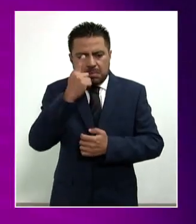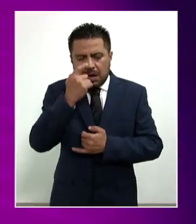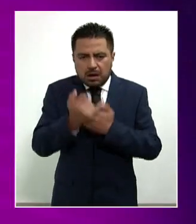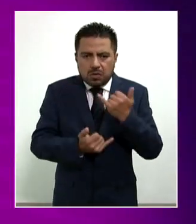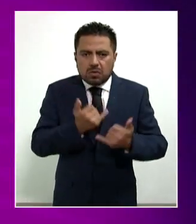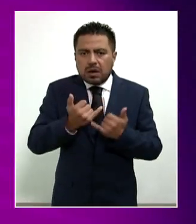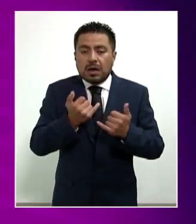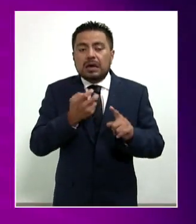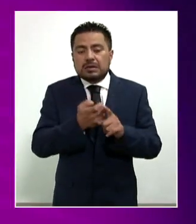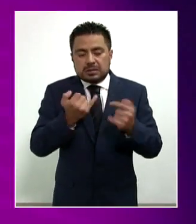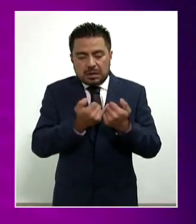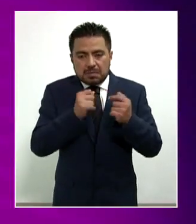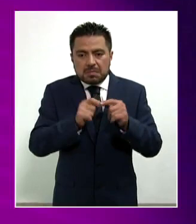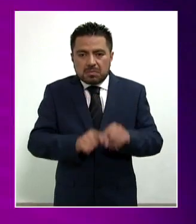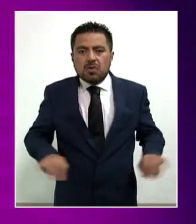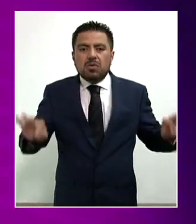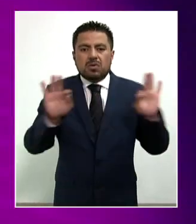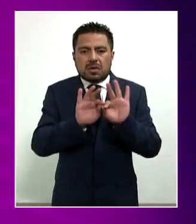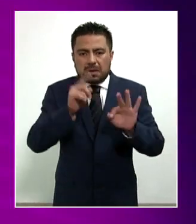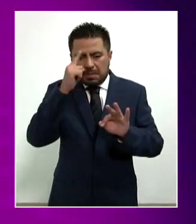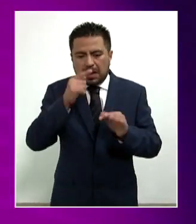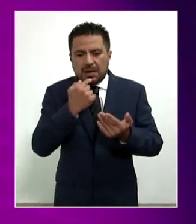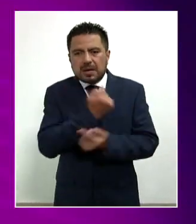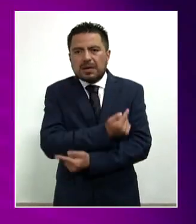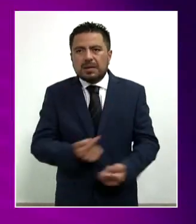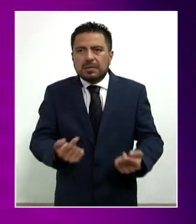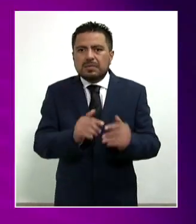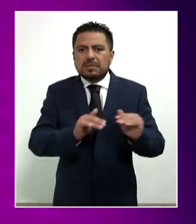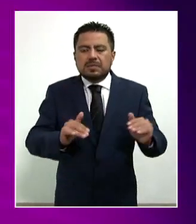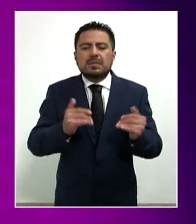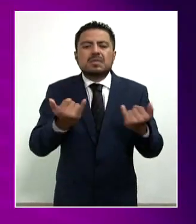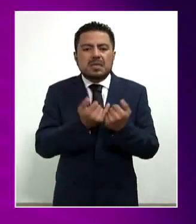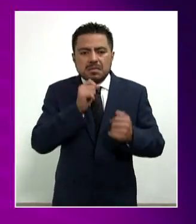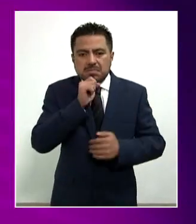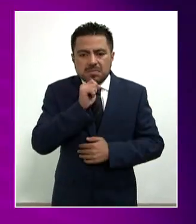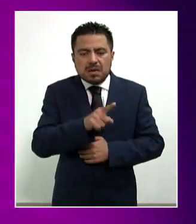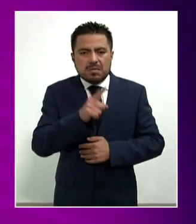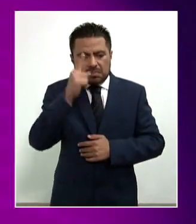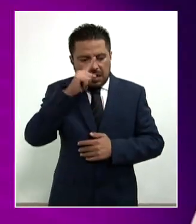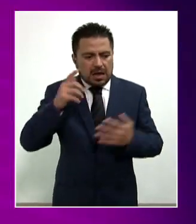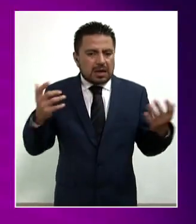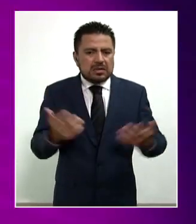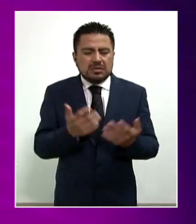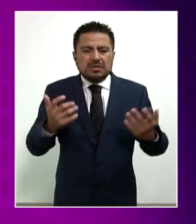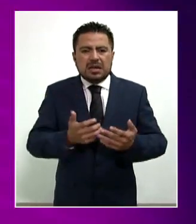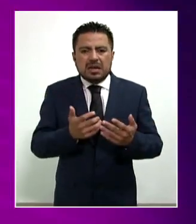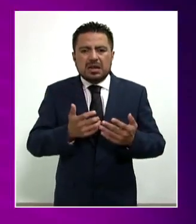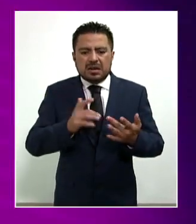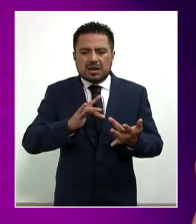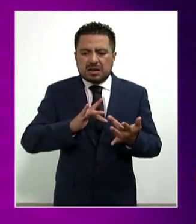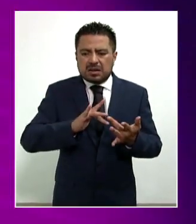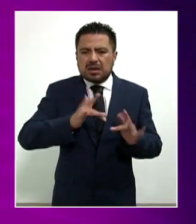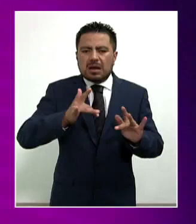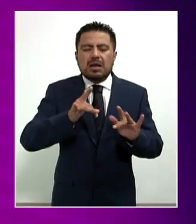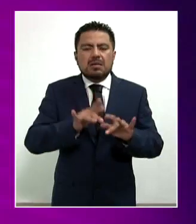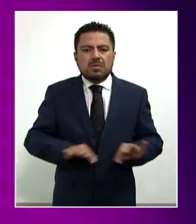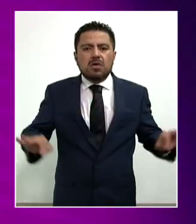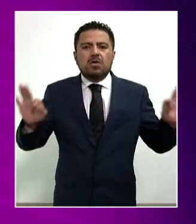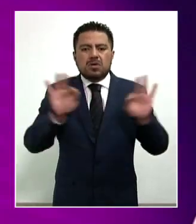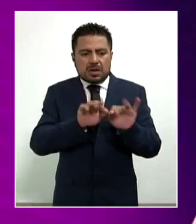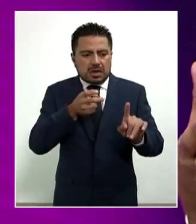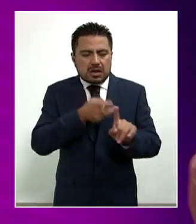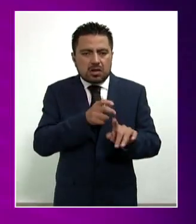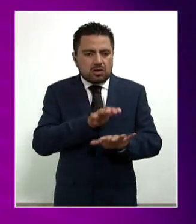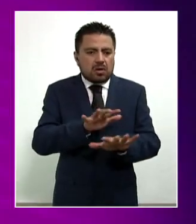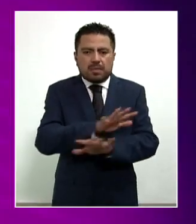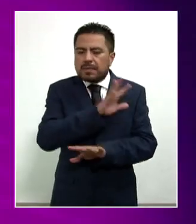que es muy importante también para los menores, y también para hacer de redes sociales, que es muy importante,